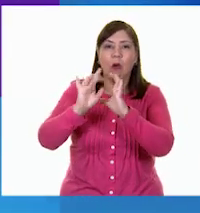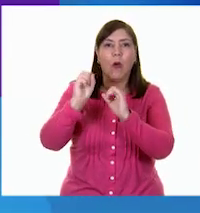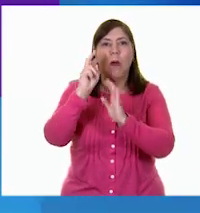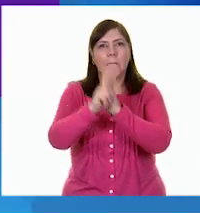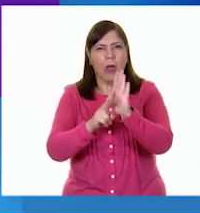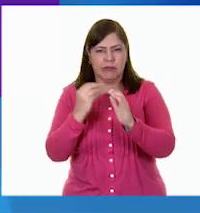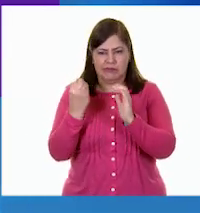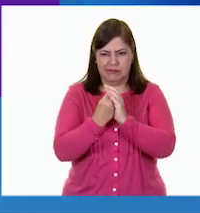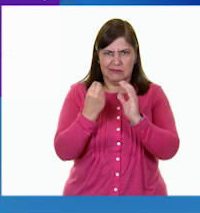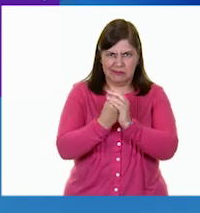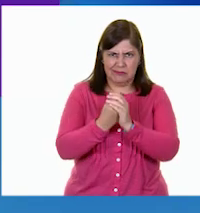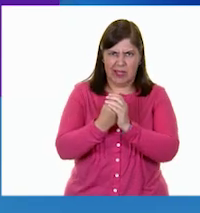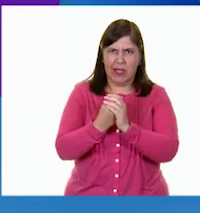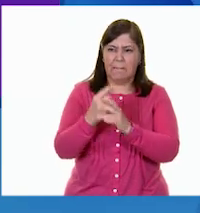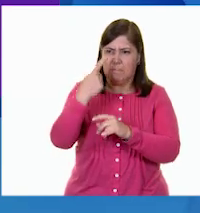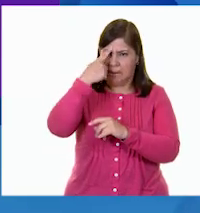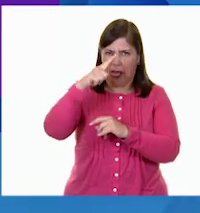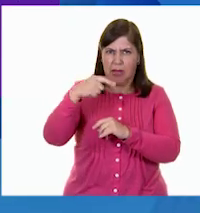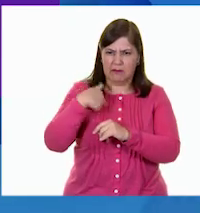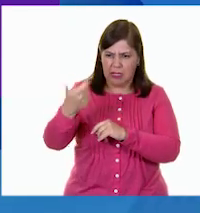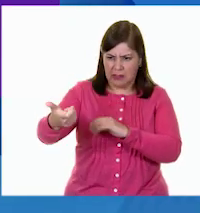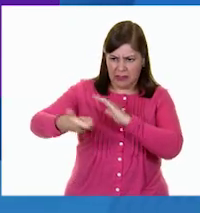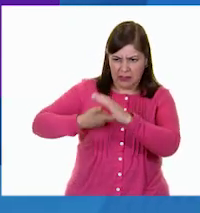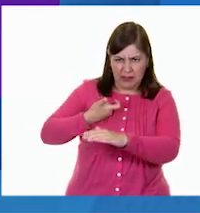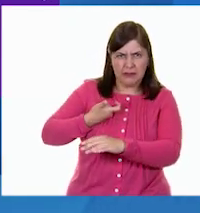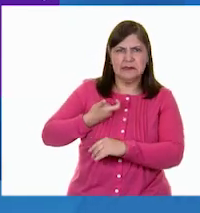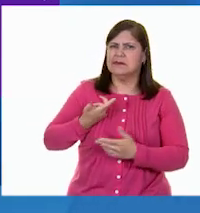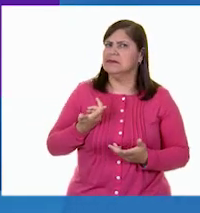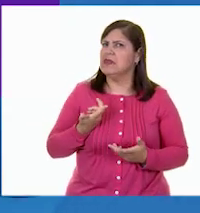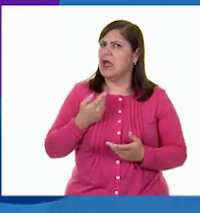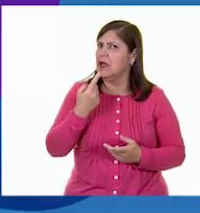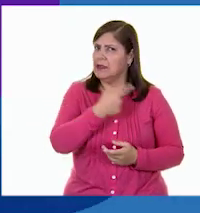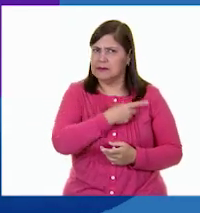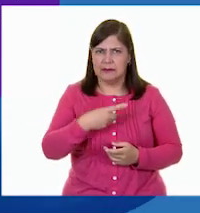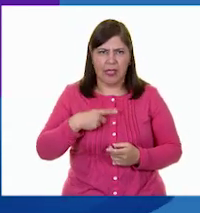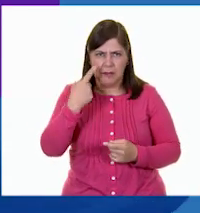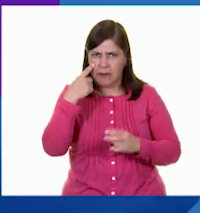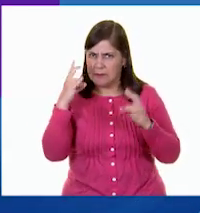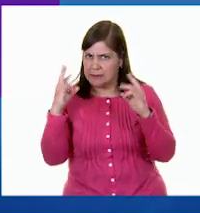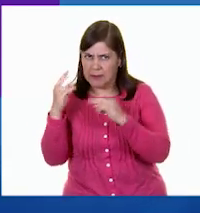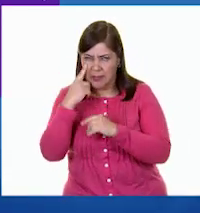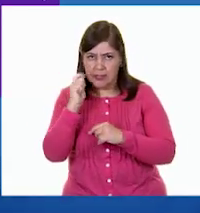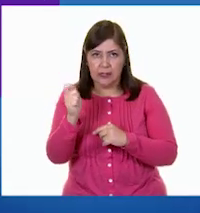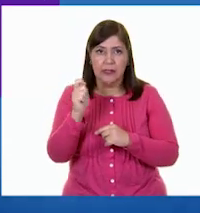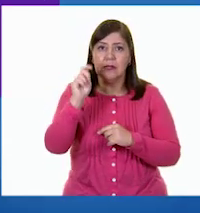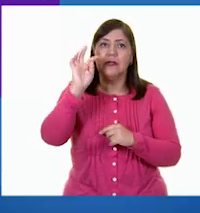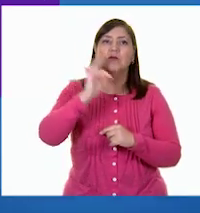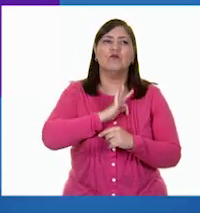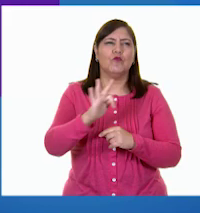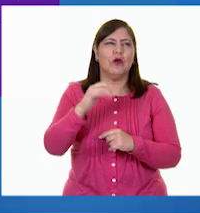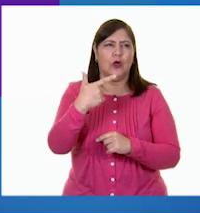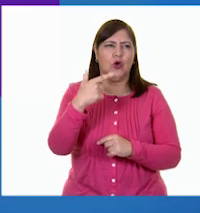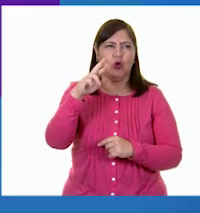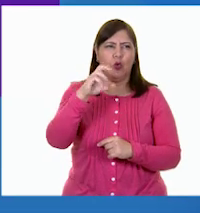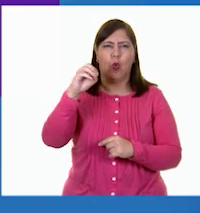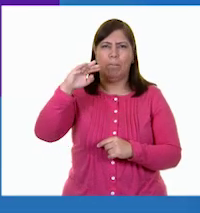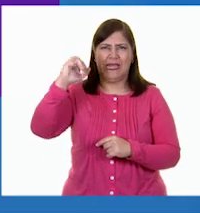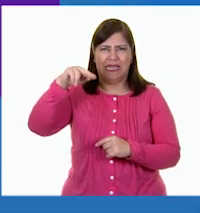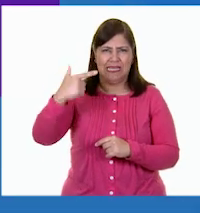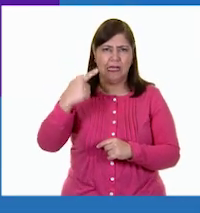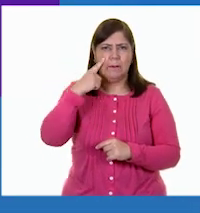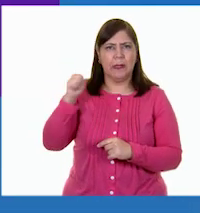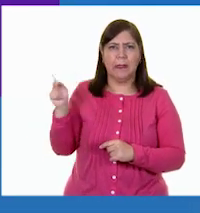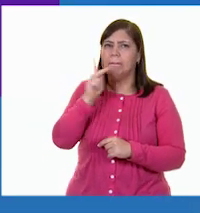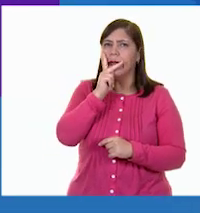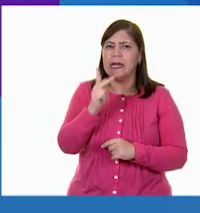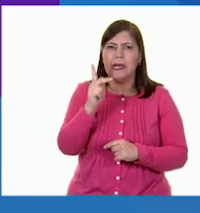videos privados a cambio de dinero, ¡mucho ojo!, ya que podrías estar siendo víctima de grooming, que es una palabra